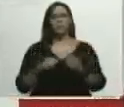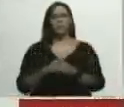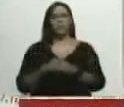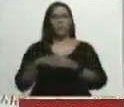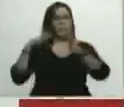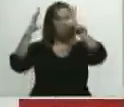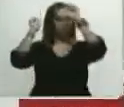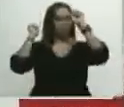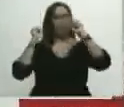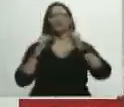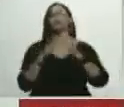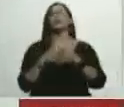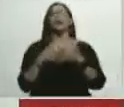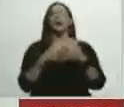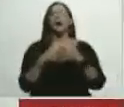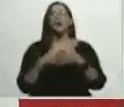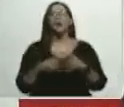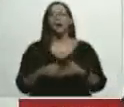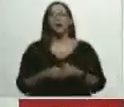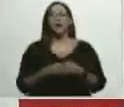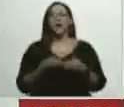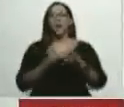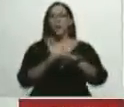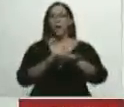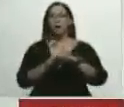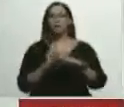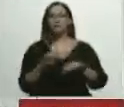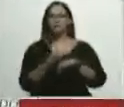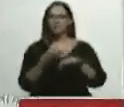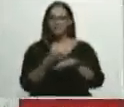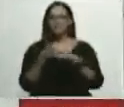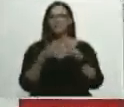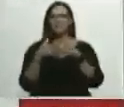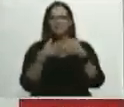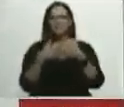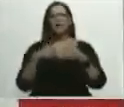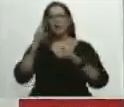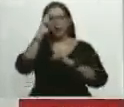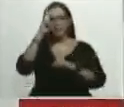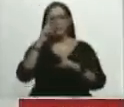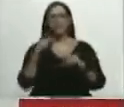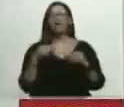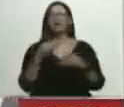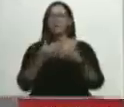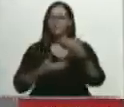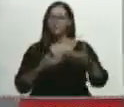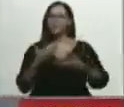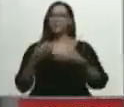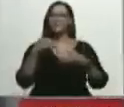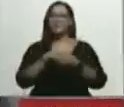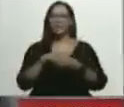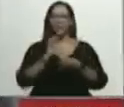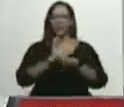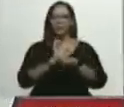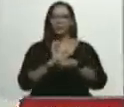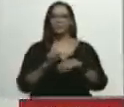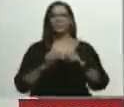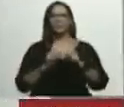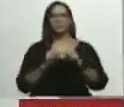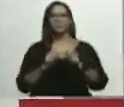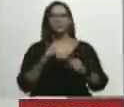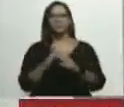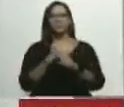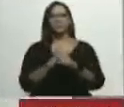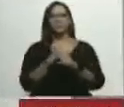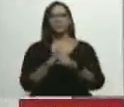el Ecuador el gobierno de los Estados Unidos Respeta los procesos internos y constitucionales del Ecuador seguimos Seguiremos